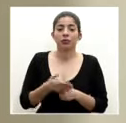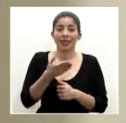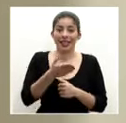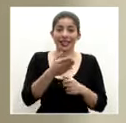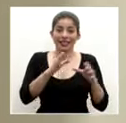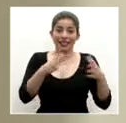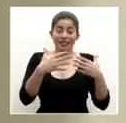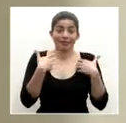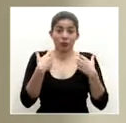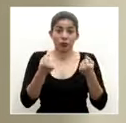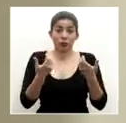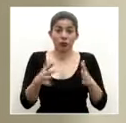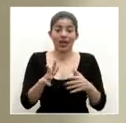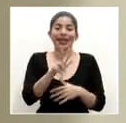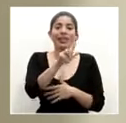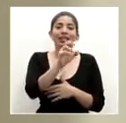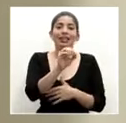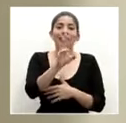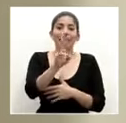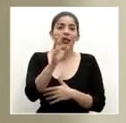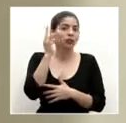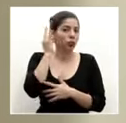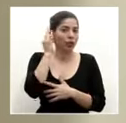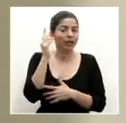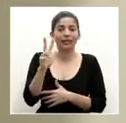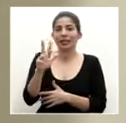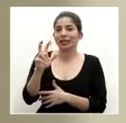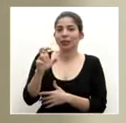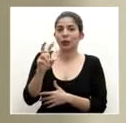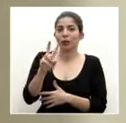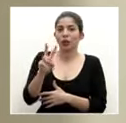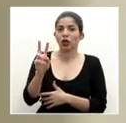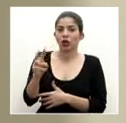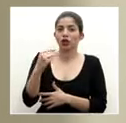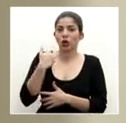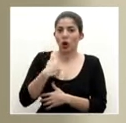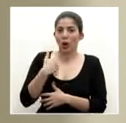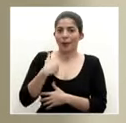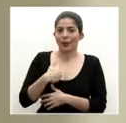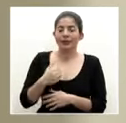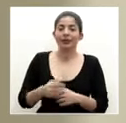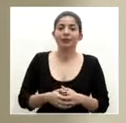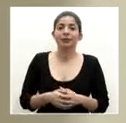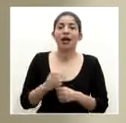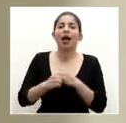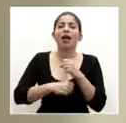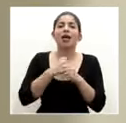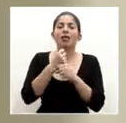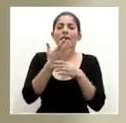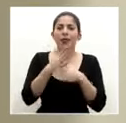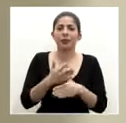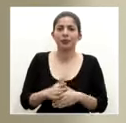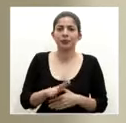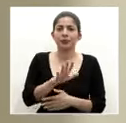estrato de los recuperados 306 que son mujeres y 322 que son hombres. Por edad tenemos